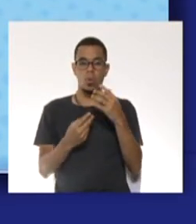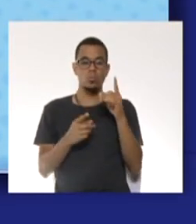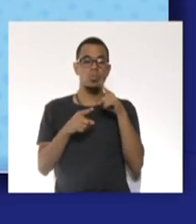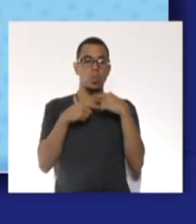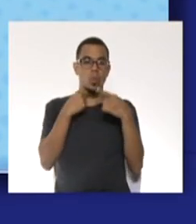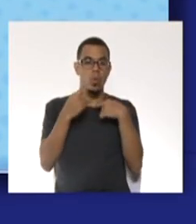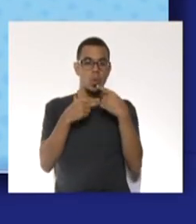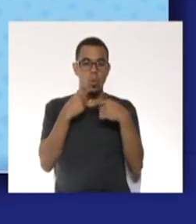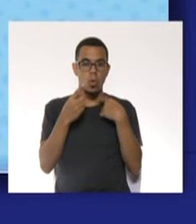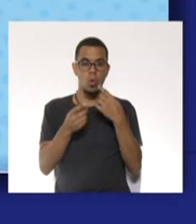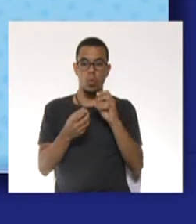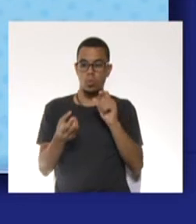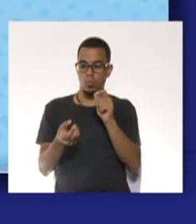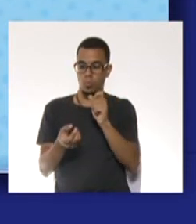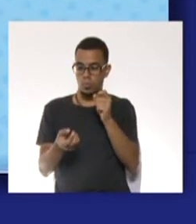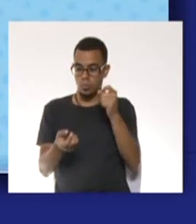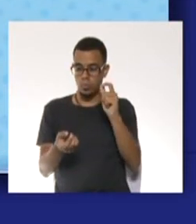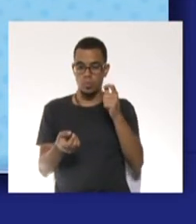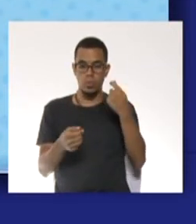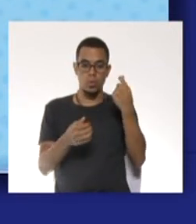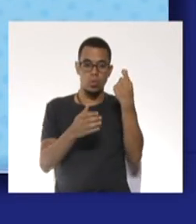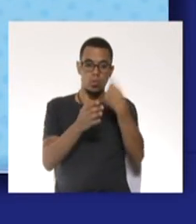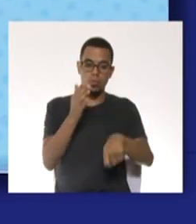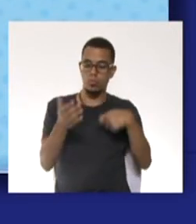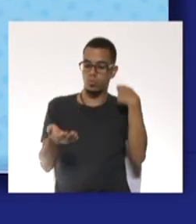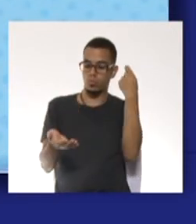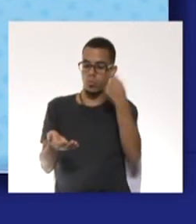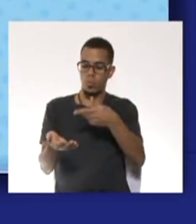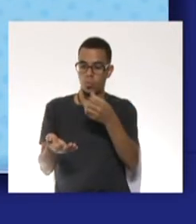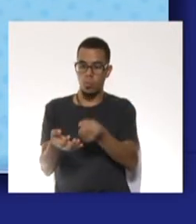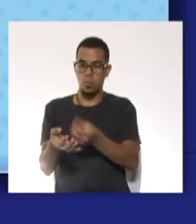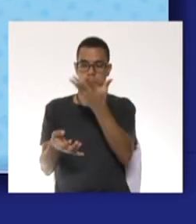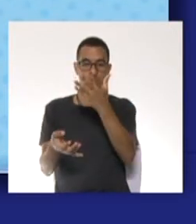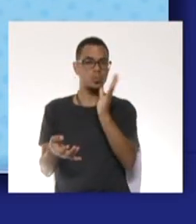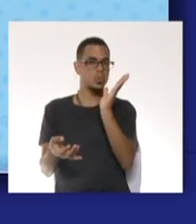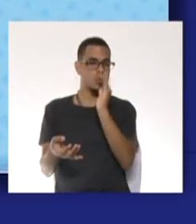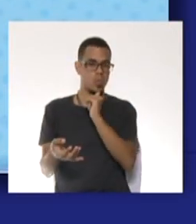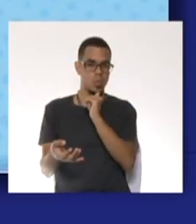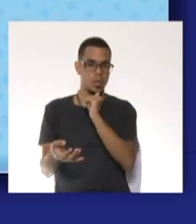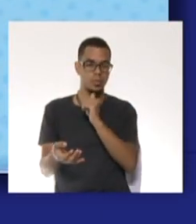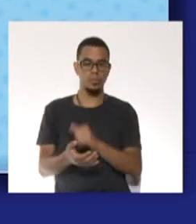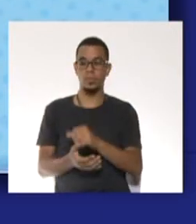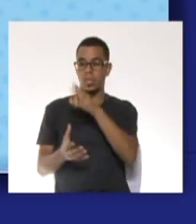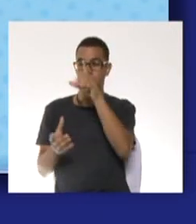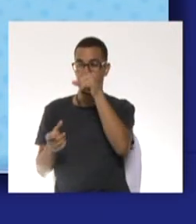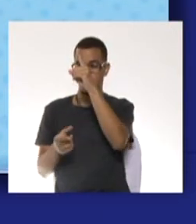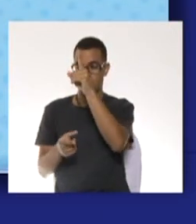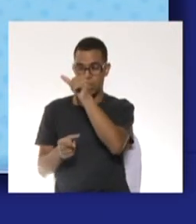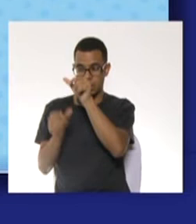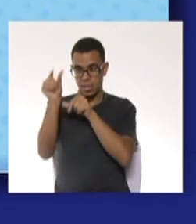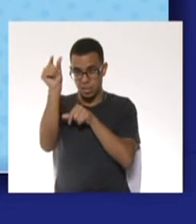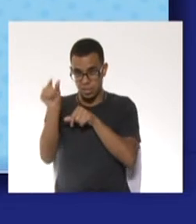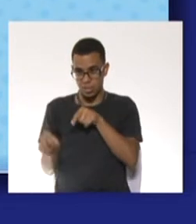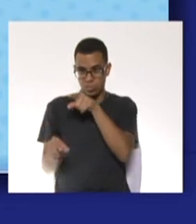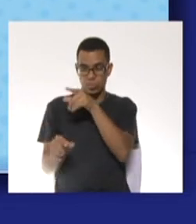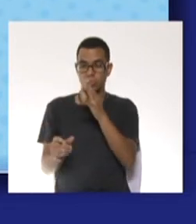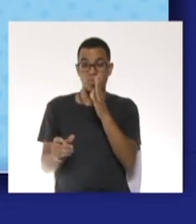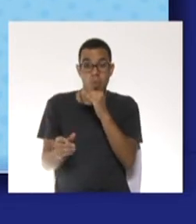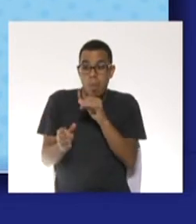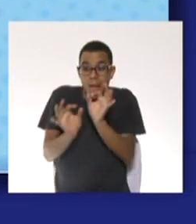en condiciones normales. Y antiguamente se le asignaba que ese era el grupo 0, o sea, prácticamente no